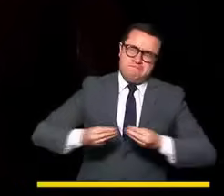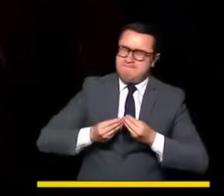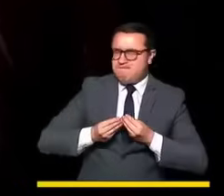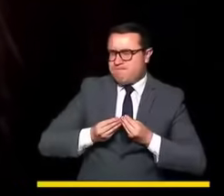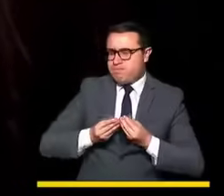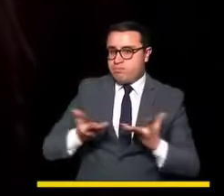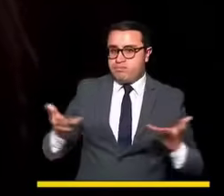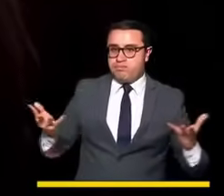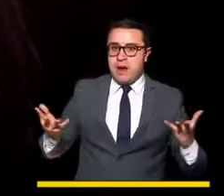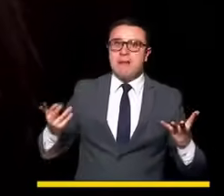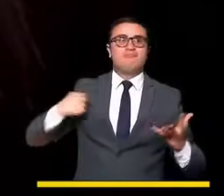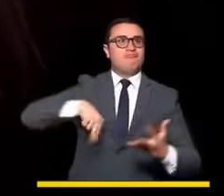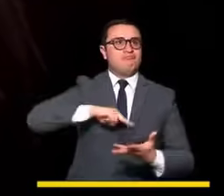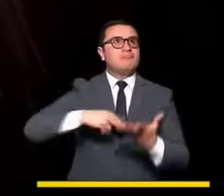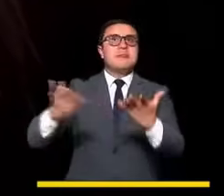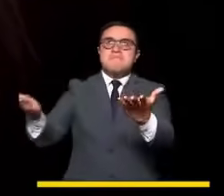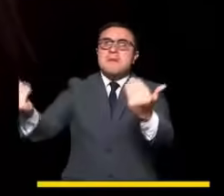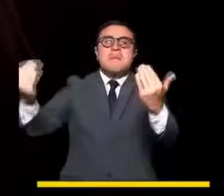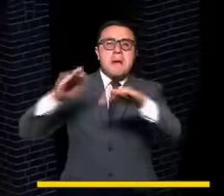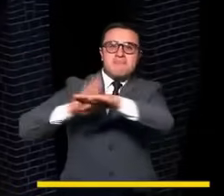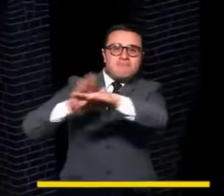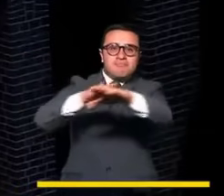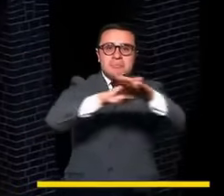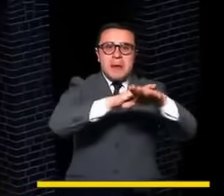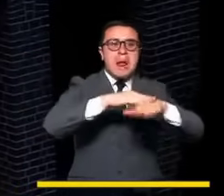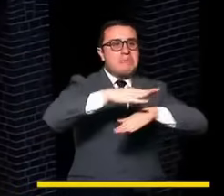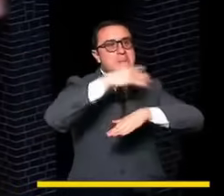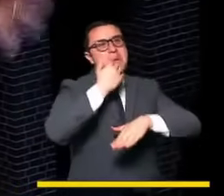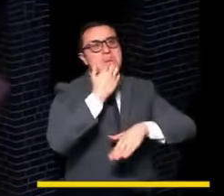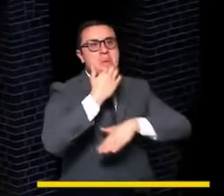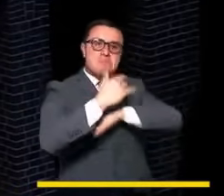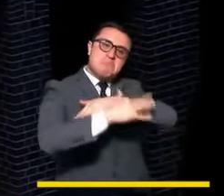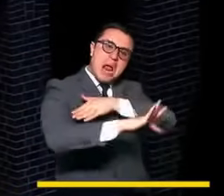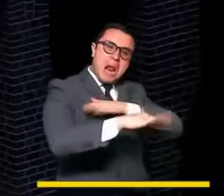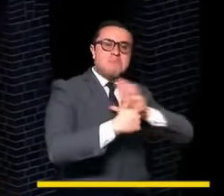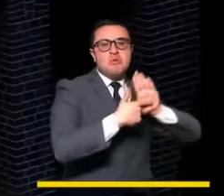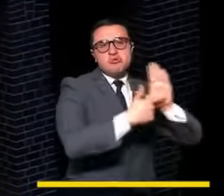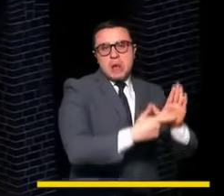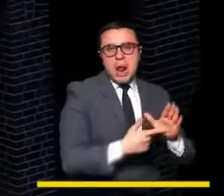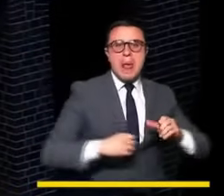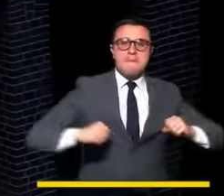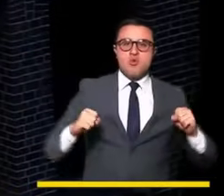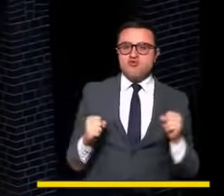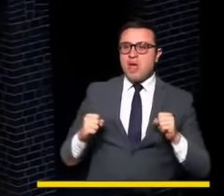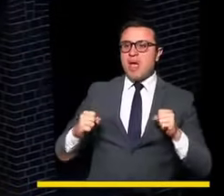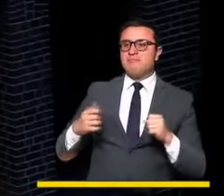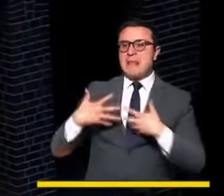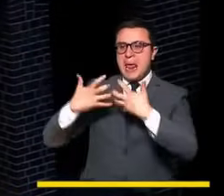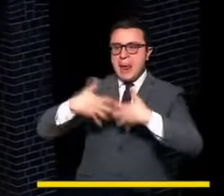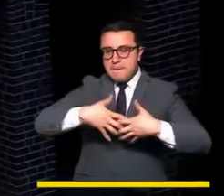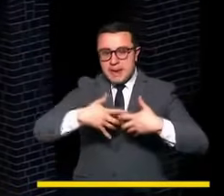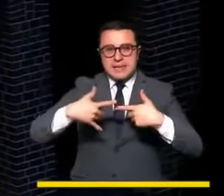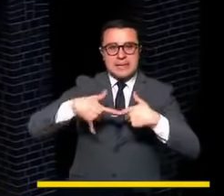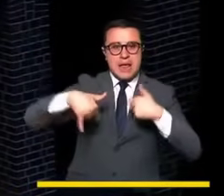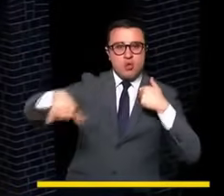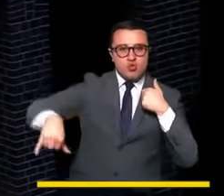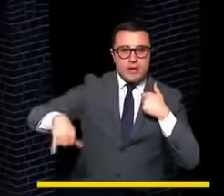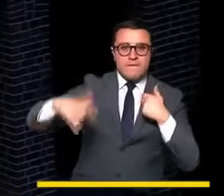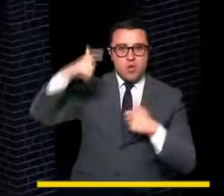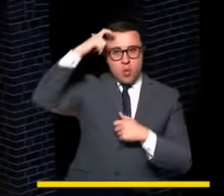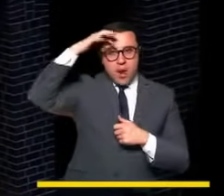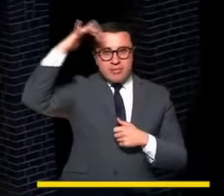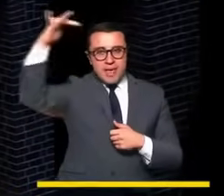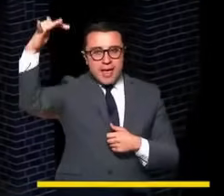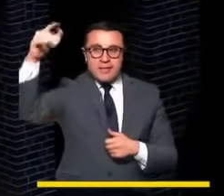turismo que tenemos que atraer, que hasta ahora ha sido el del mar, quizás el de ejecutivo en Bogotá, de empresarios,